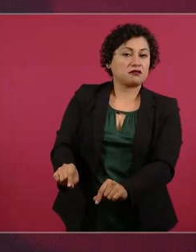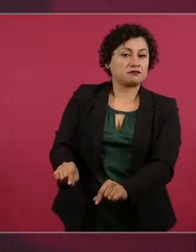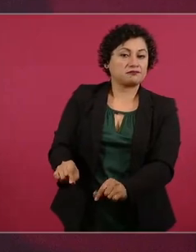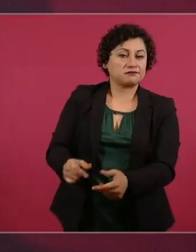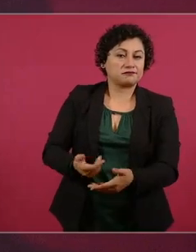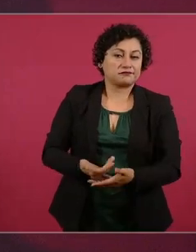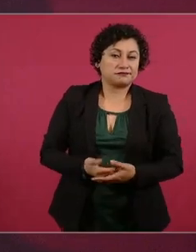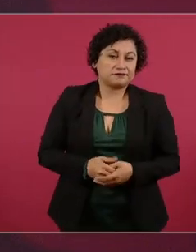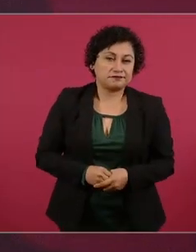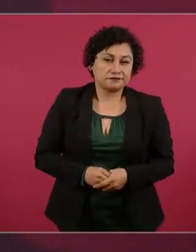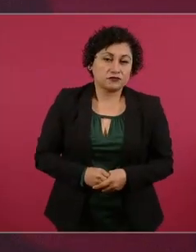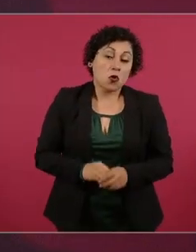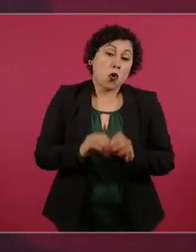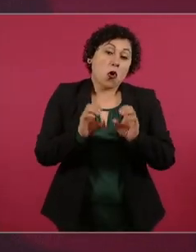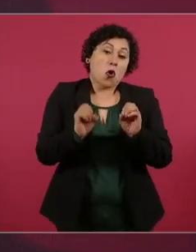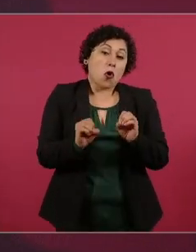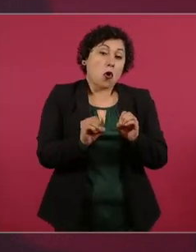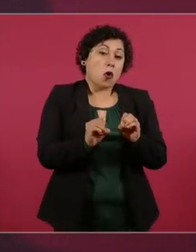o a robar.